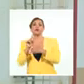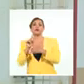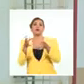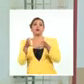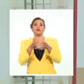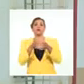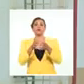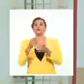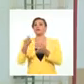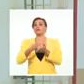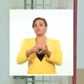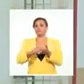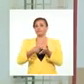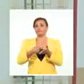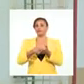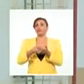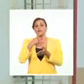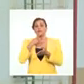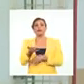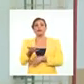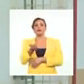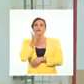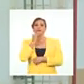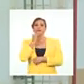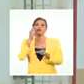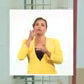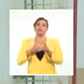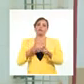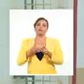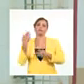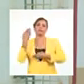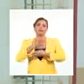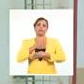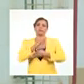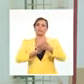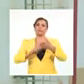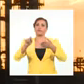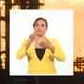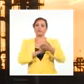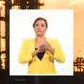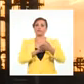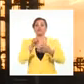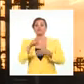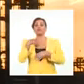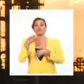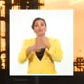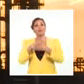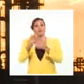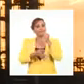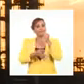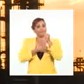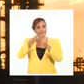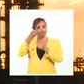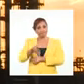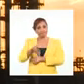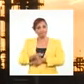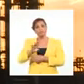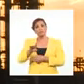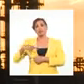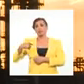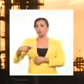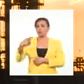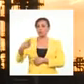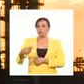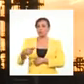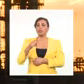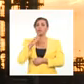seguros para privar de combustibles a Cuba. Es un problema real, el día a día,